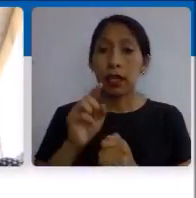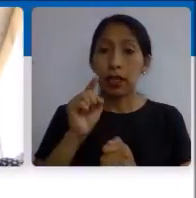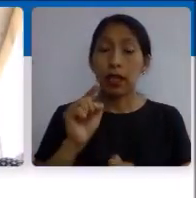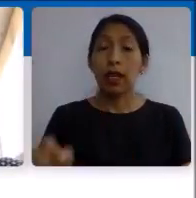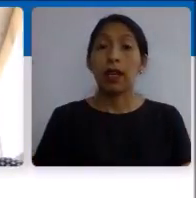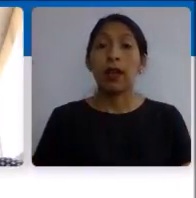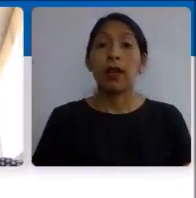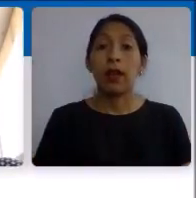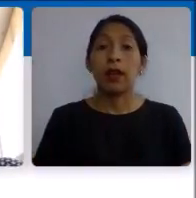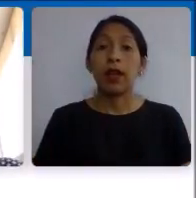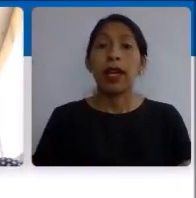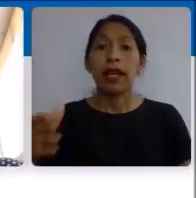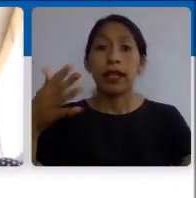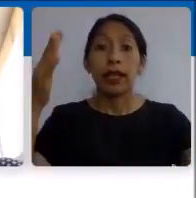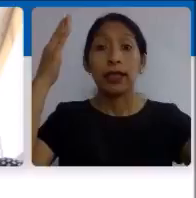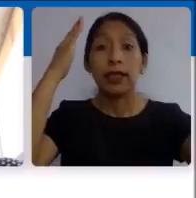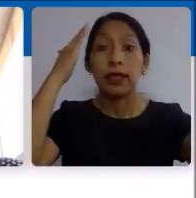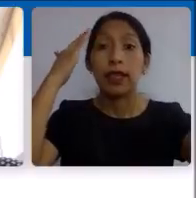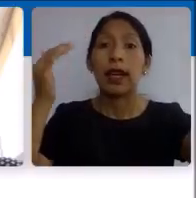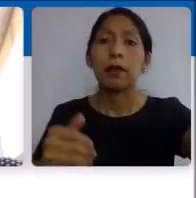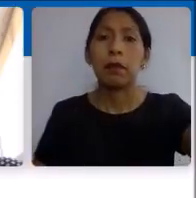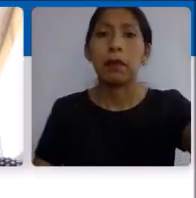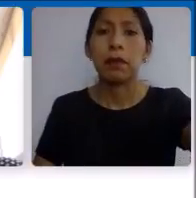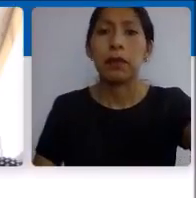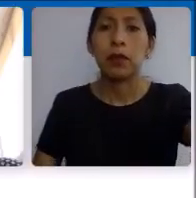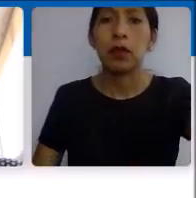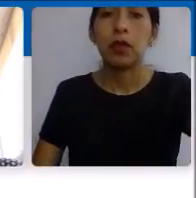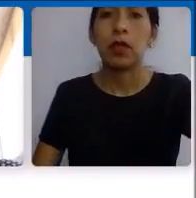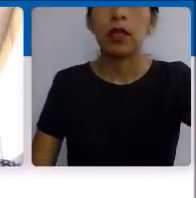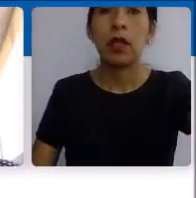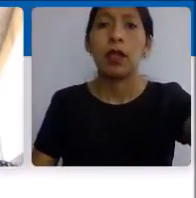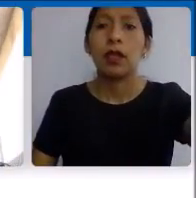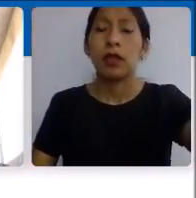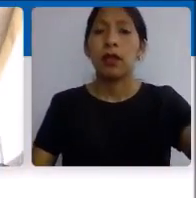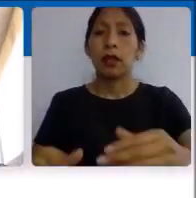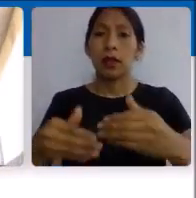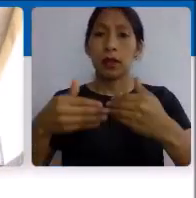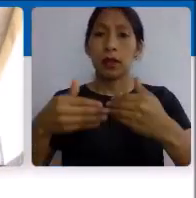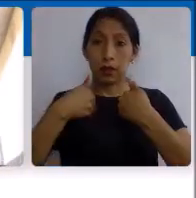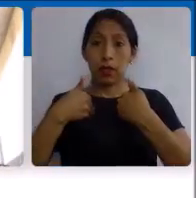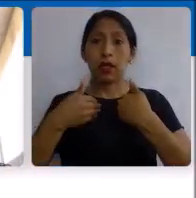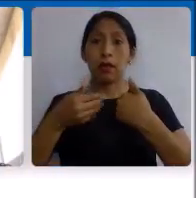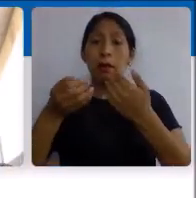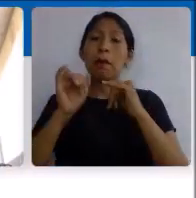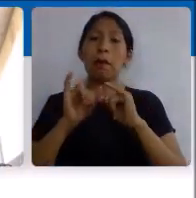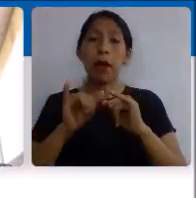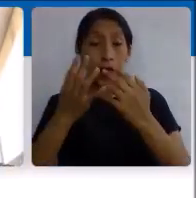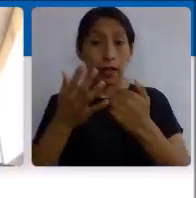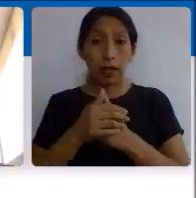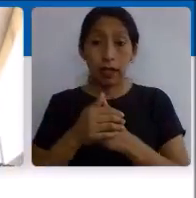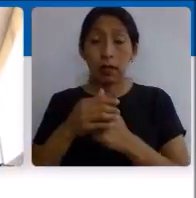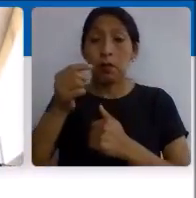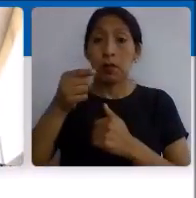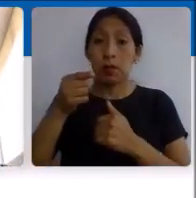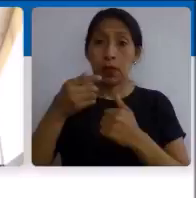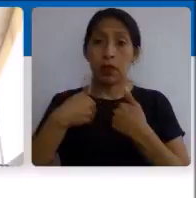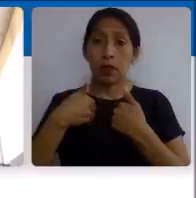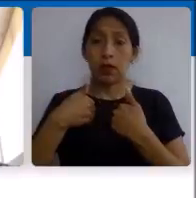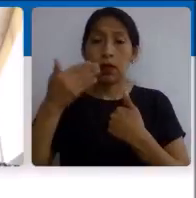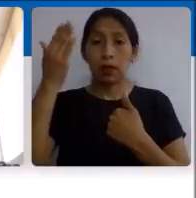tendencia. Eso es algo que ya viene para quedarse y uno debe tenerlo ya bien,